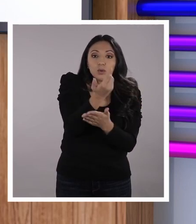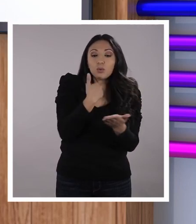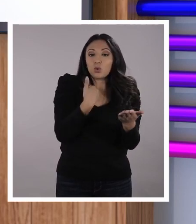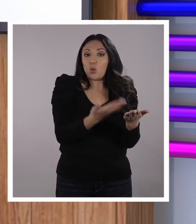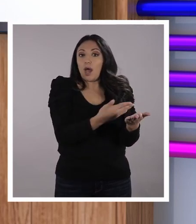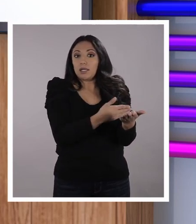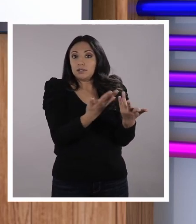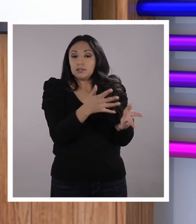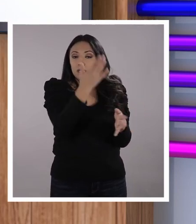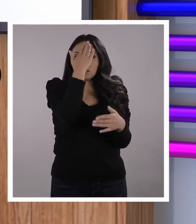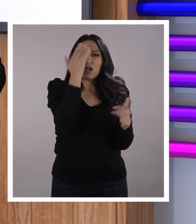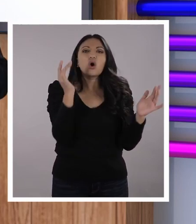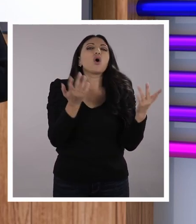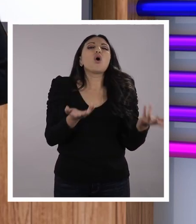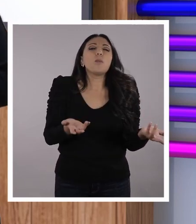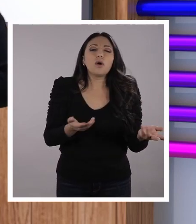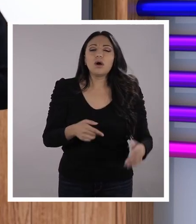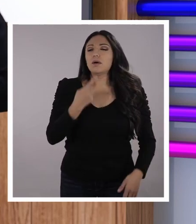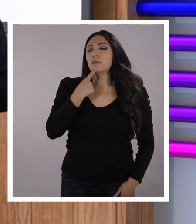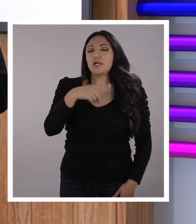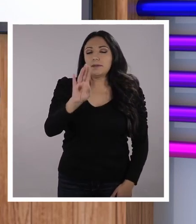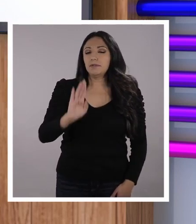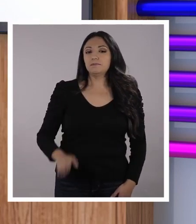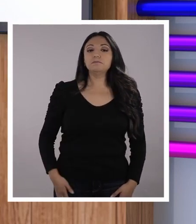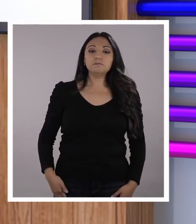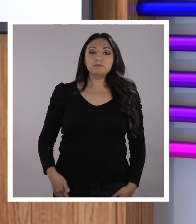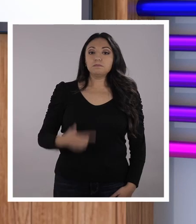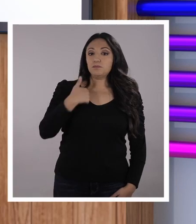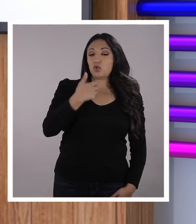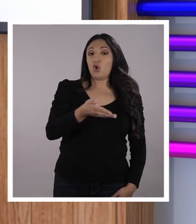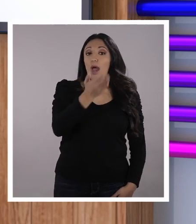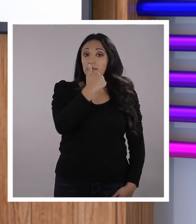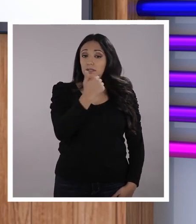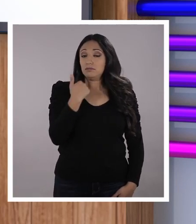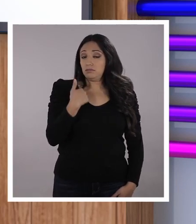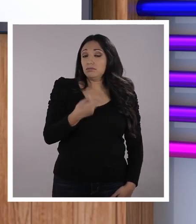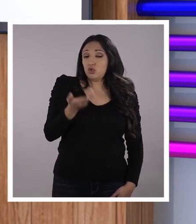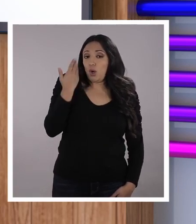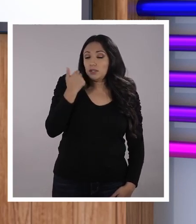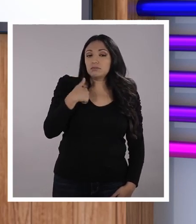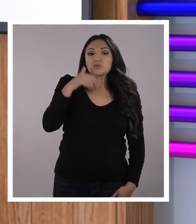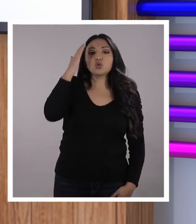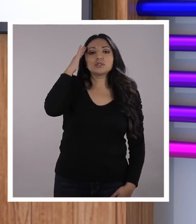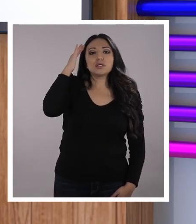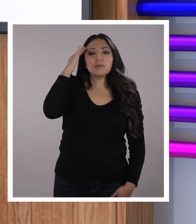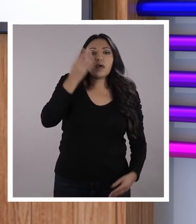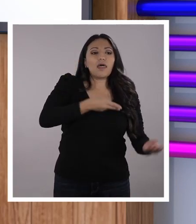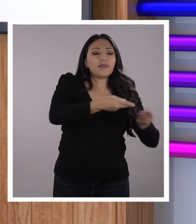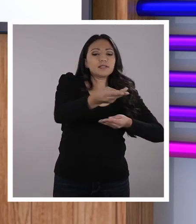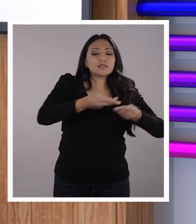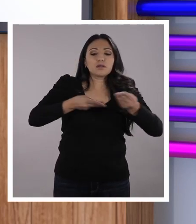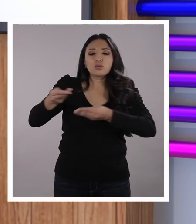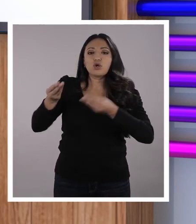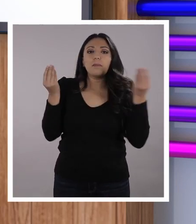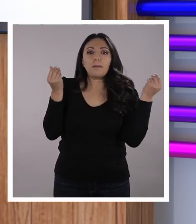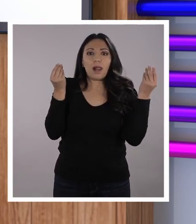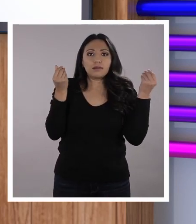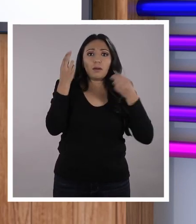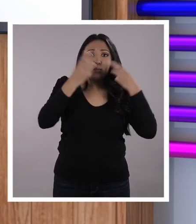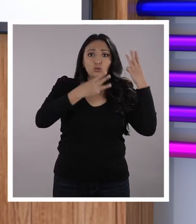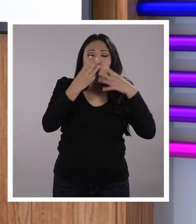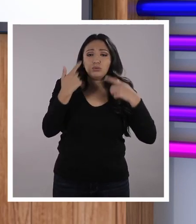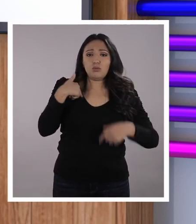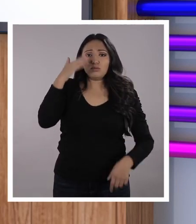conocía? ¿Cómo conecto? Por ejemplo, yo sabía que hay una distribución de la riqueza en el